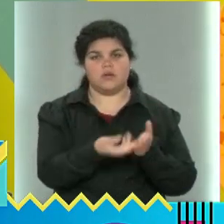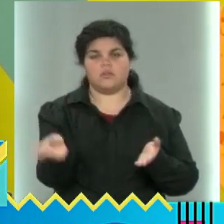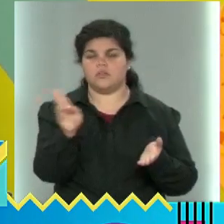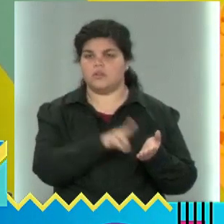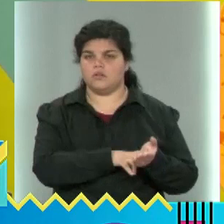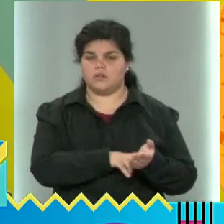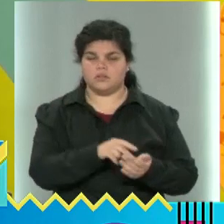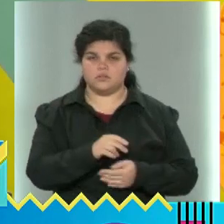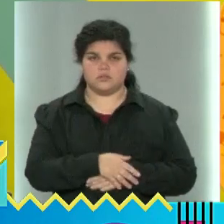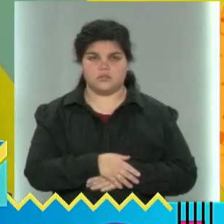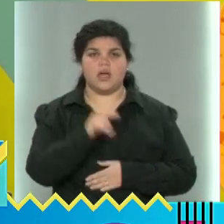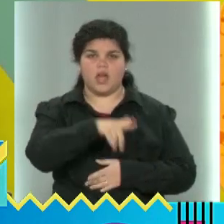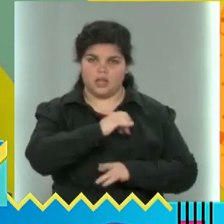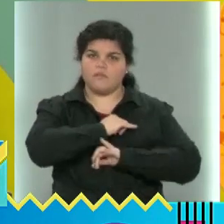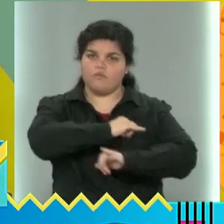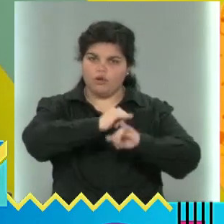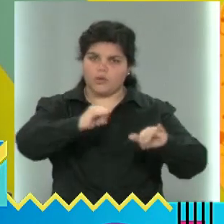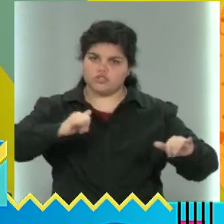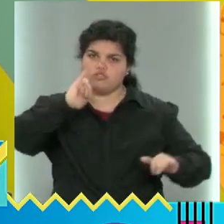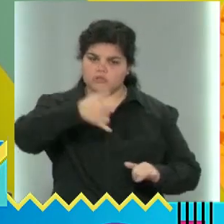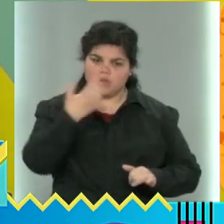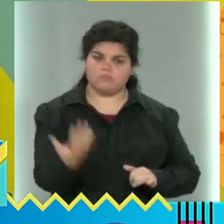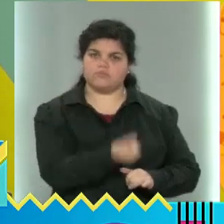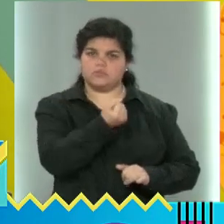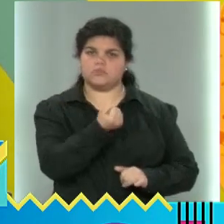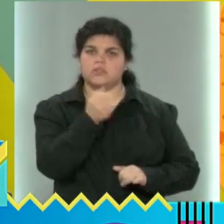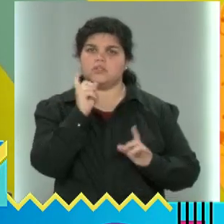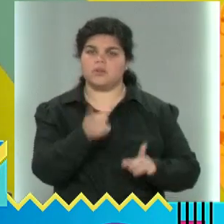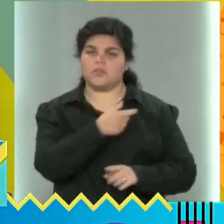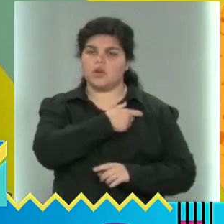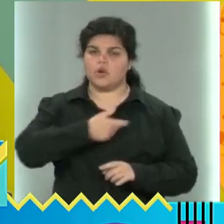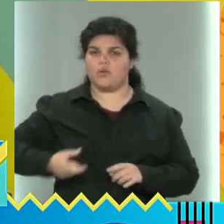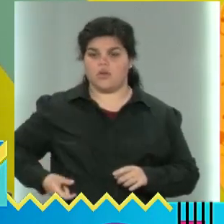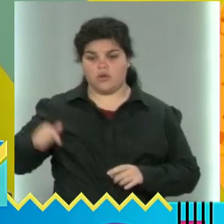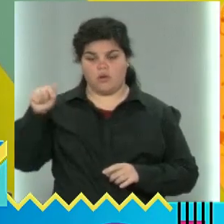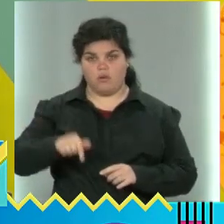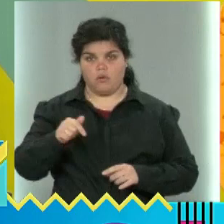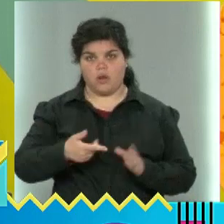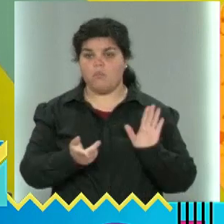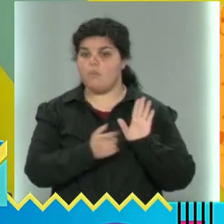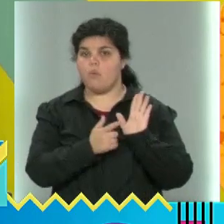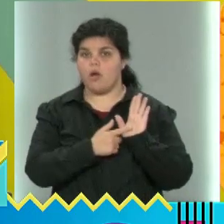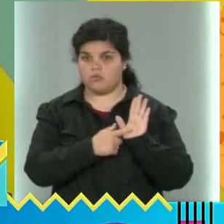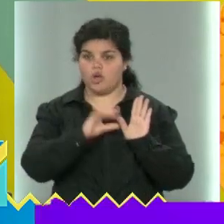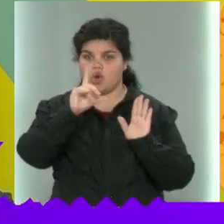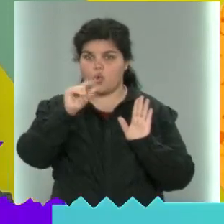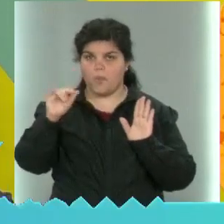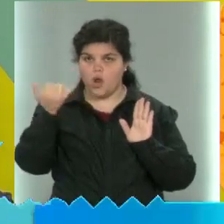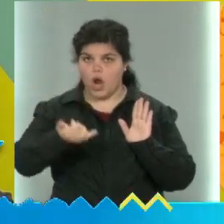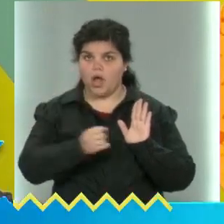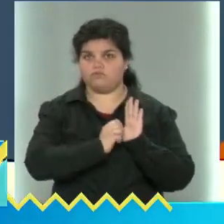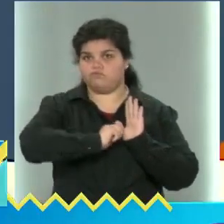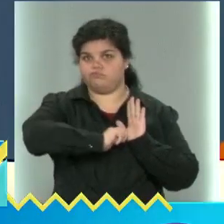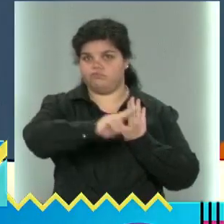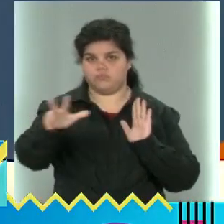tener información y ser un gobierno en que ha demostrado que los números los da, y cuando hemos tenido que